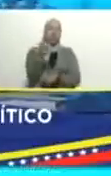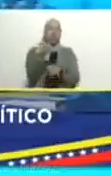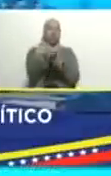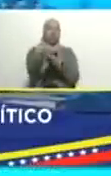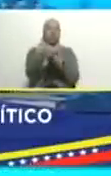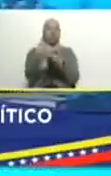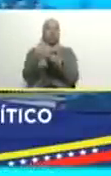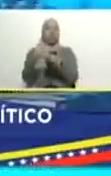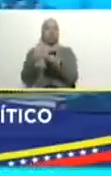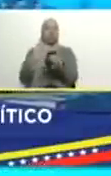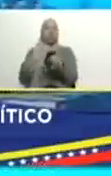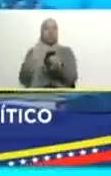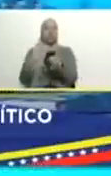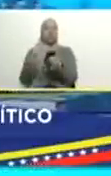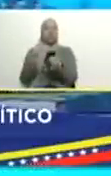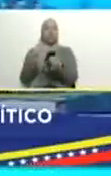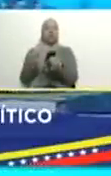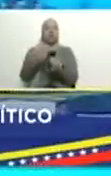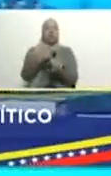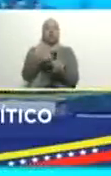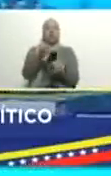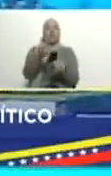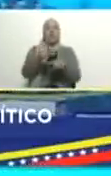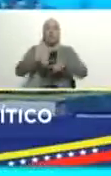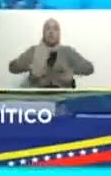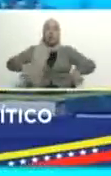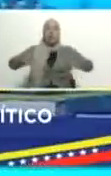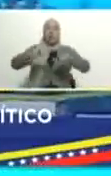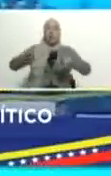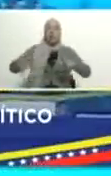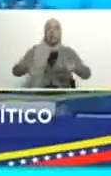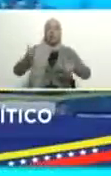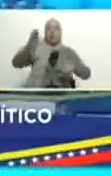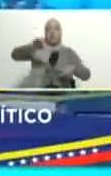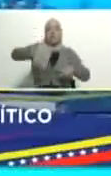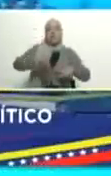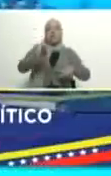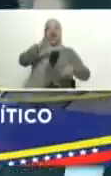municipio Valle de la Pascua, municipio Infante,